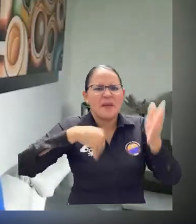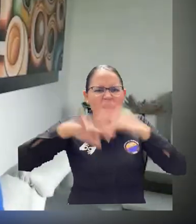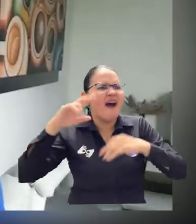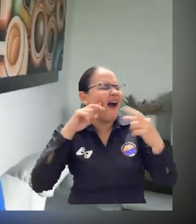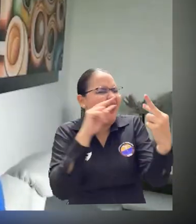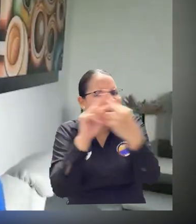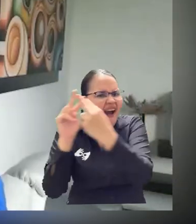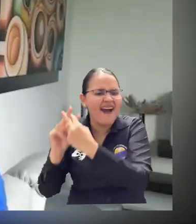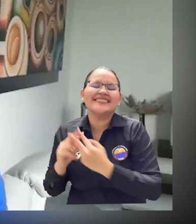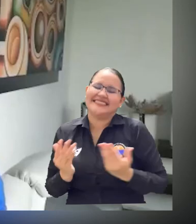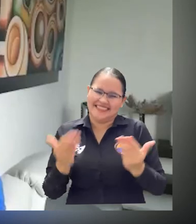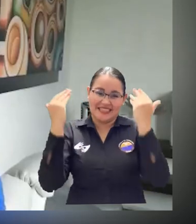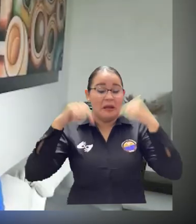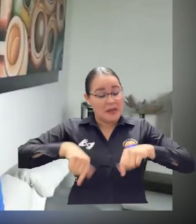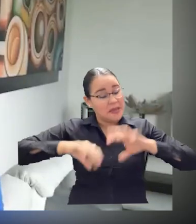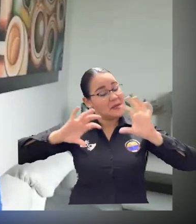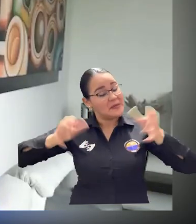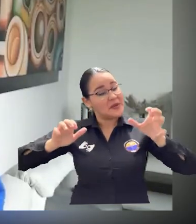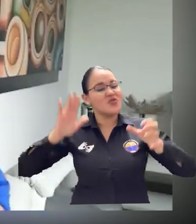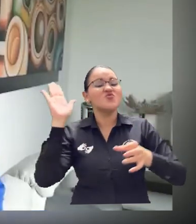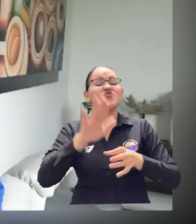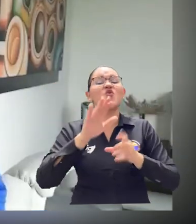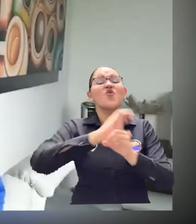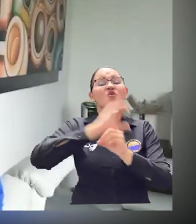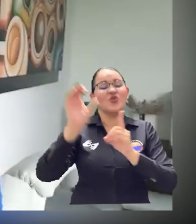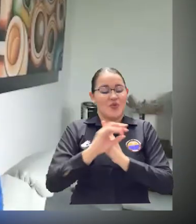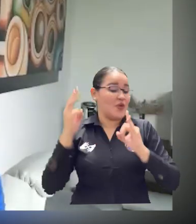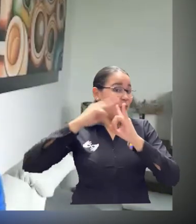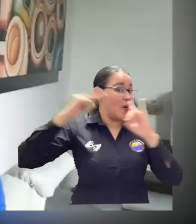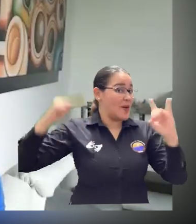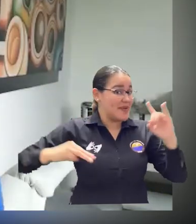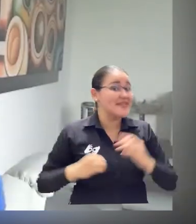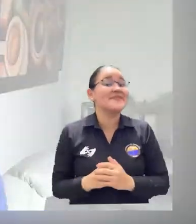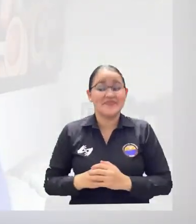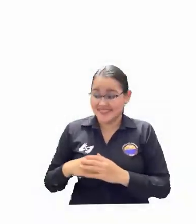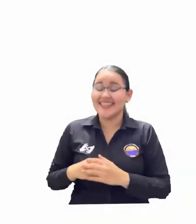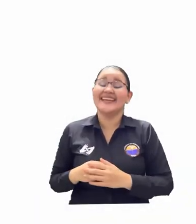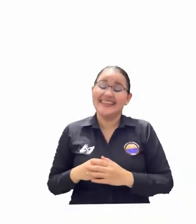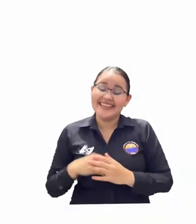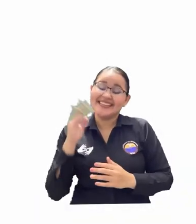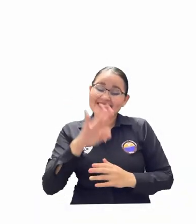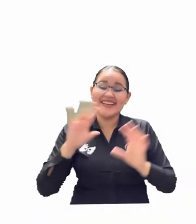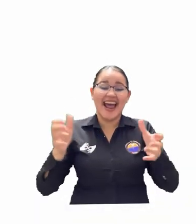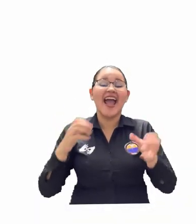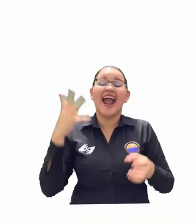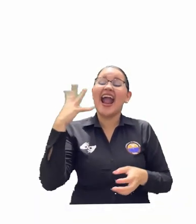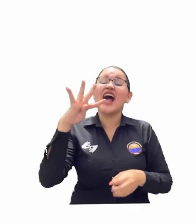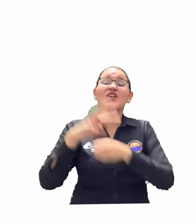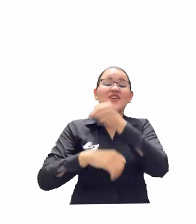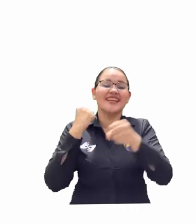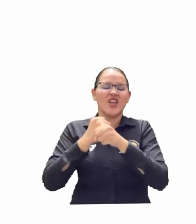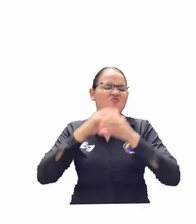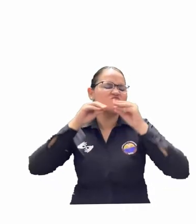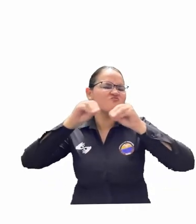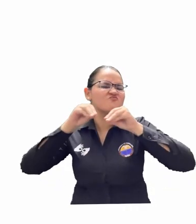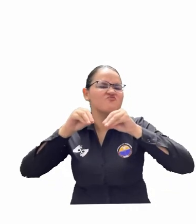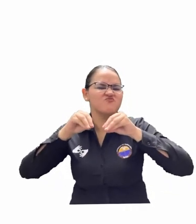radio cultural. Es UDI Magdalena Radio, 14 años formando ciudadanía.